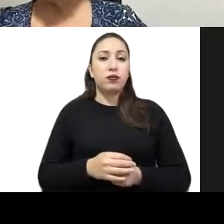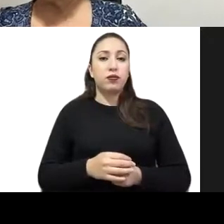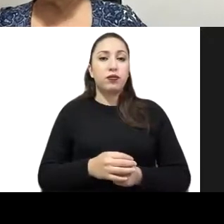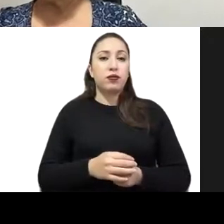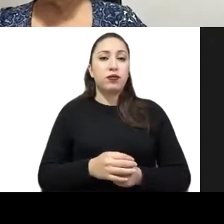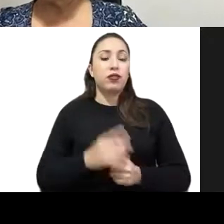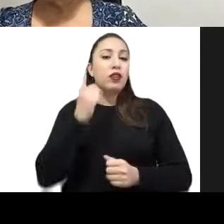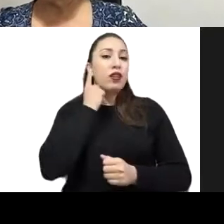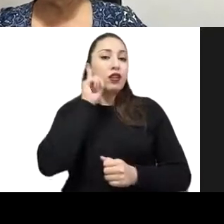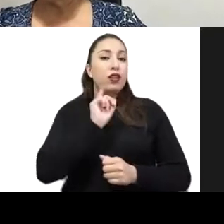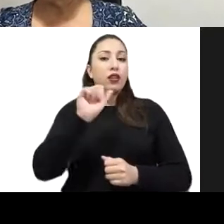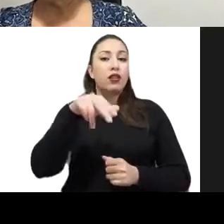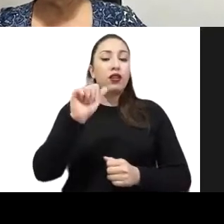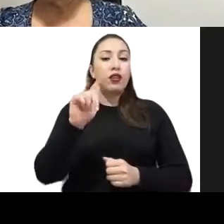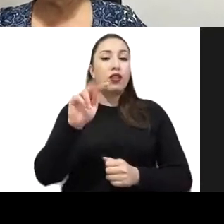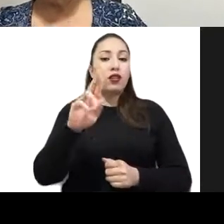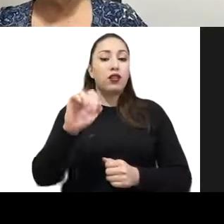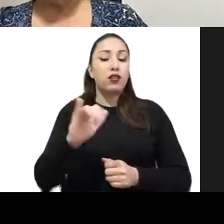Diputada Ana Cristina Hernández Trejo.